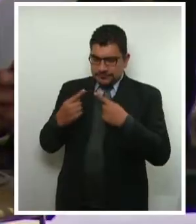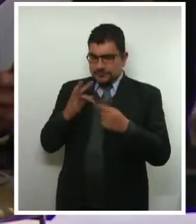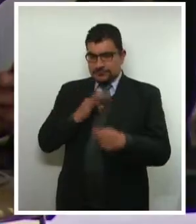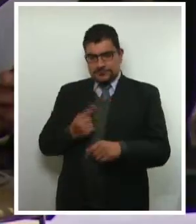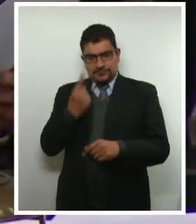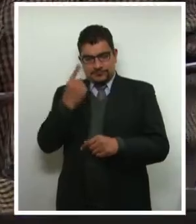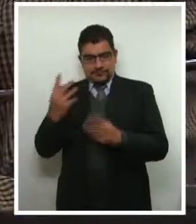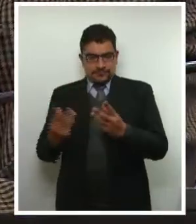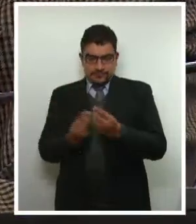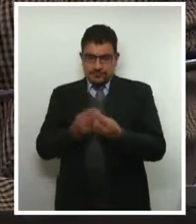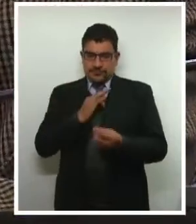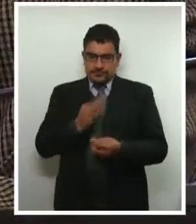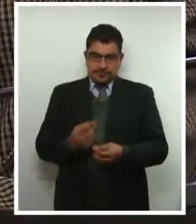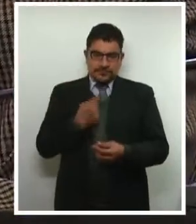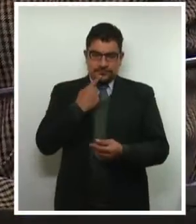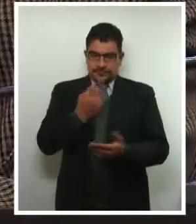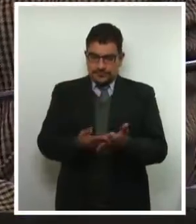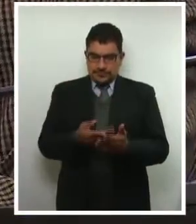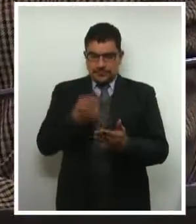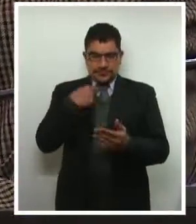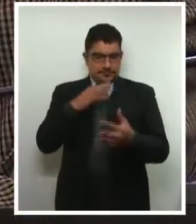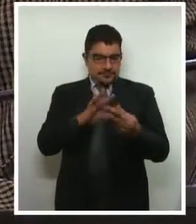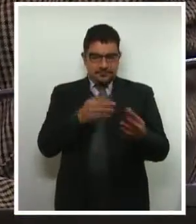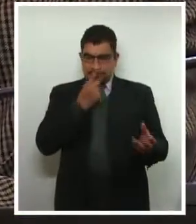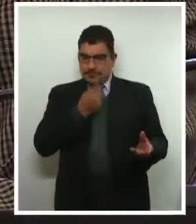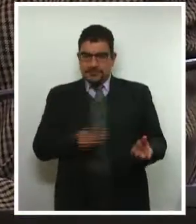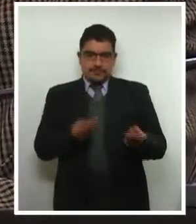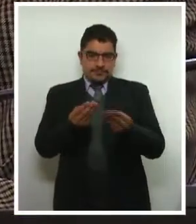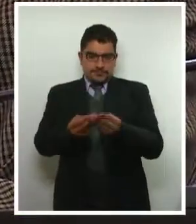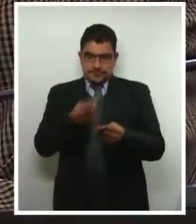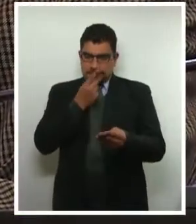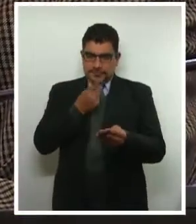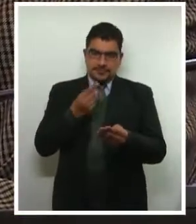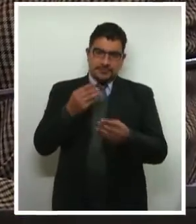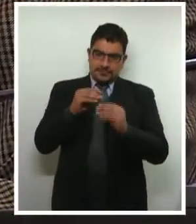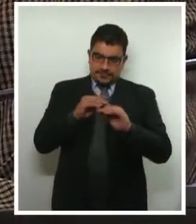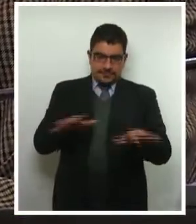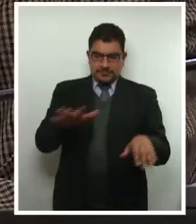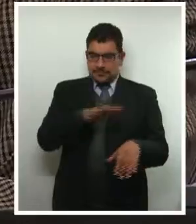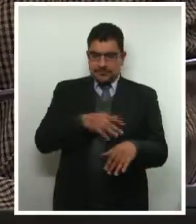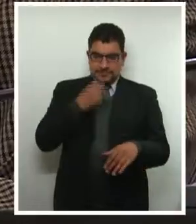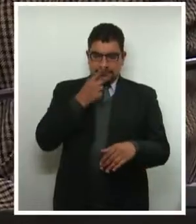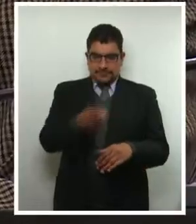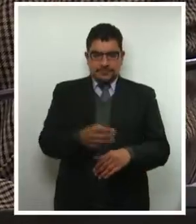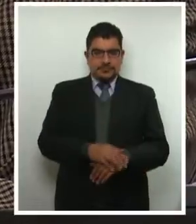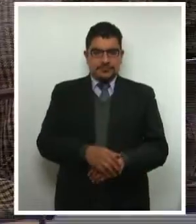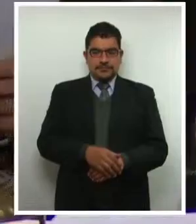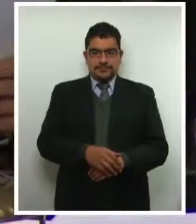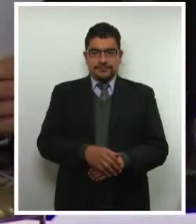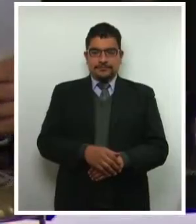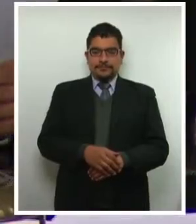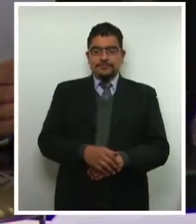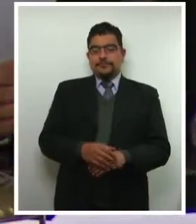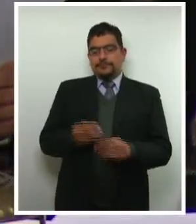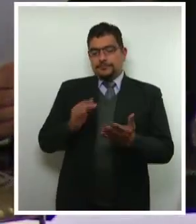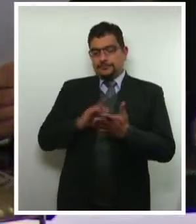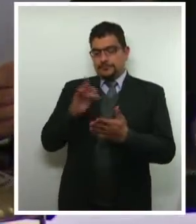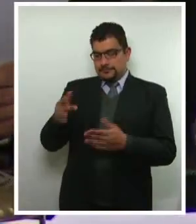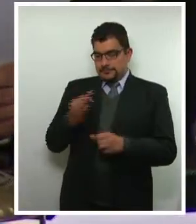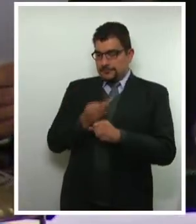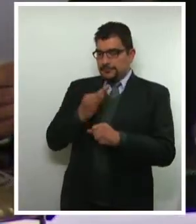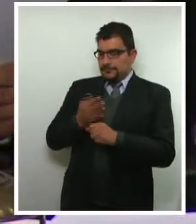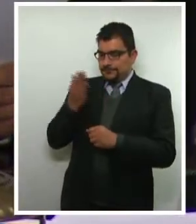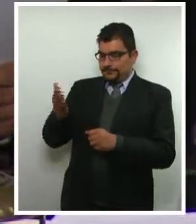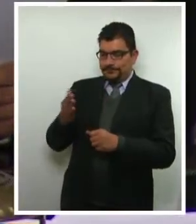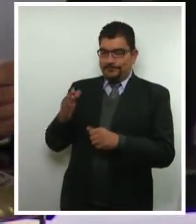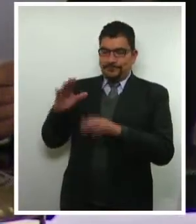una sola, ¿sí? Se tome en cuenta lo que usted está informando y diciendo. Entonces vamos a pedir que de